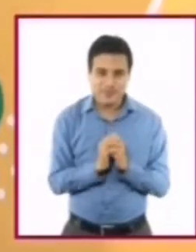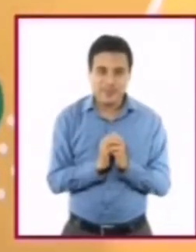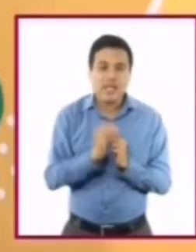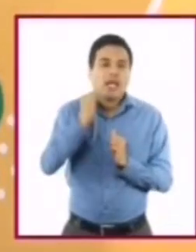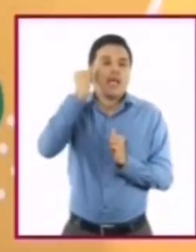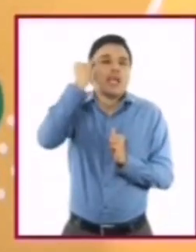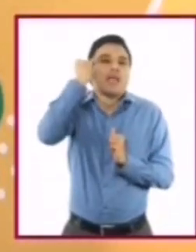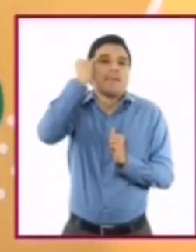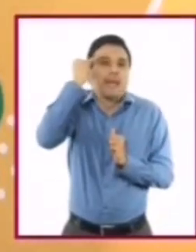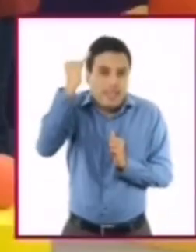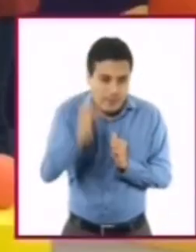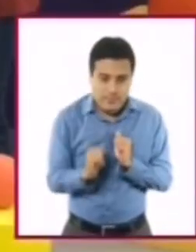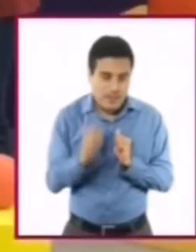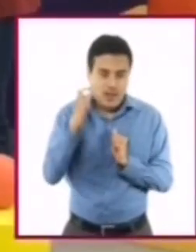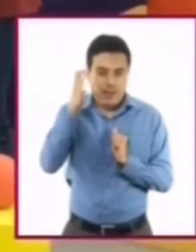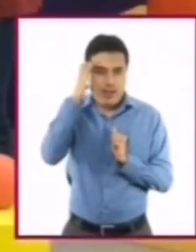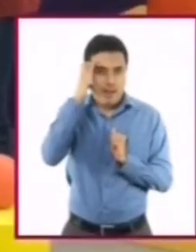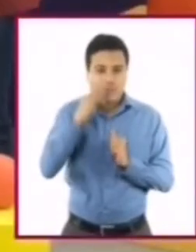están tendiendo una cama.